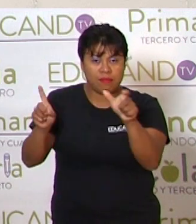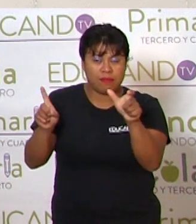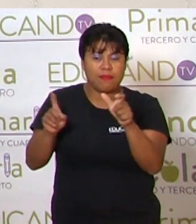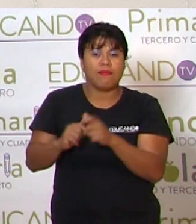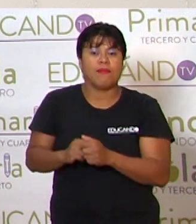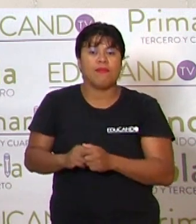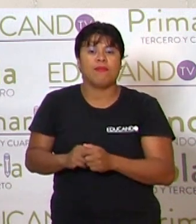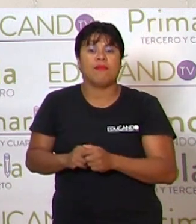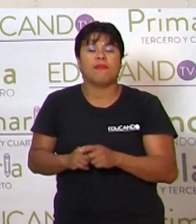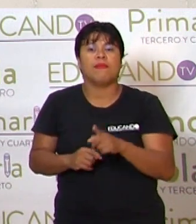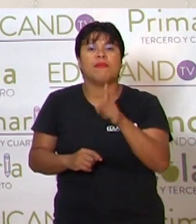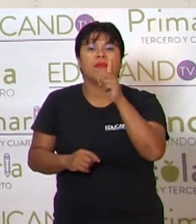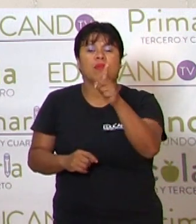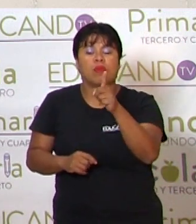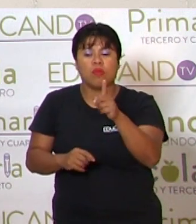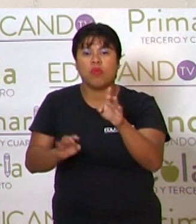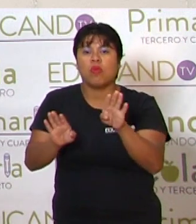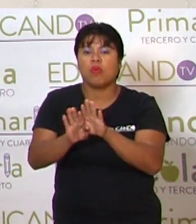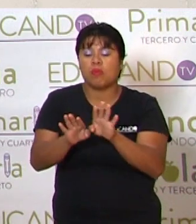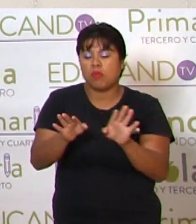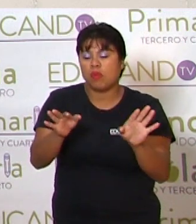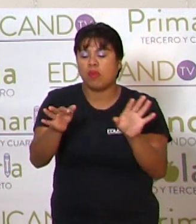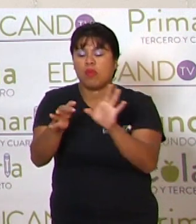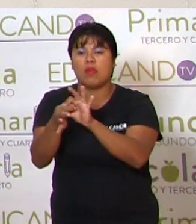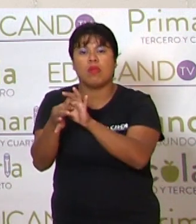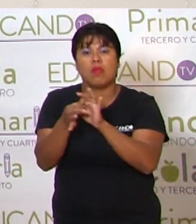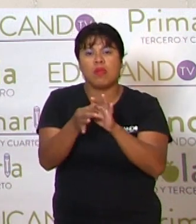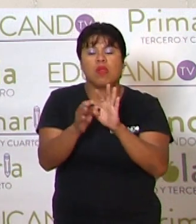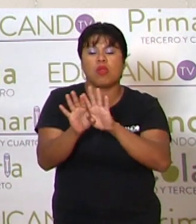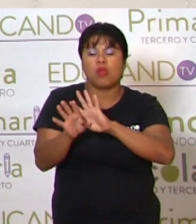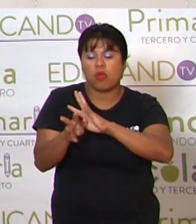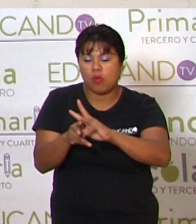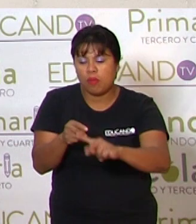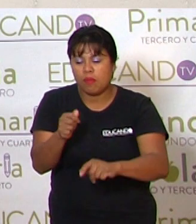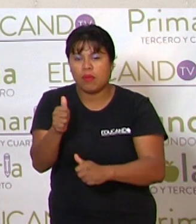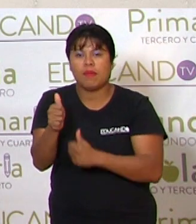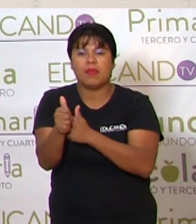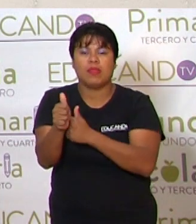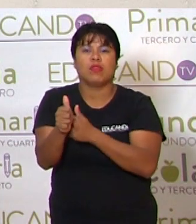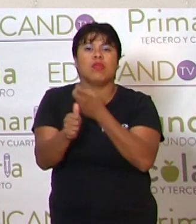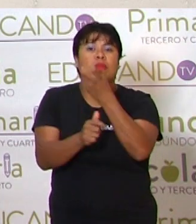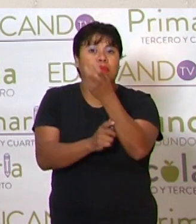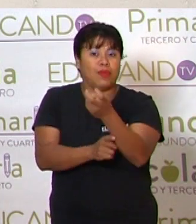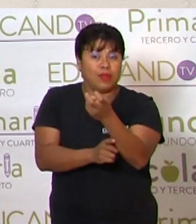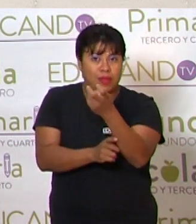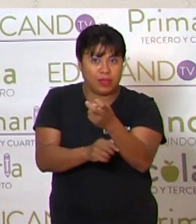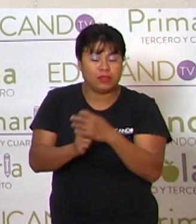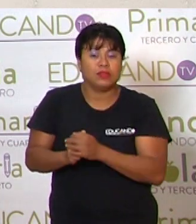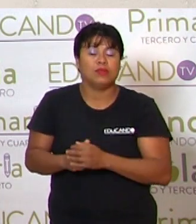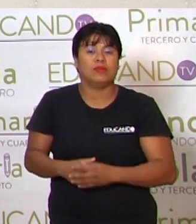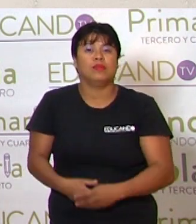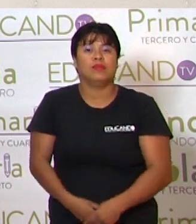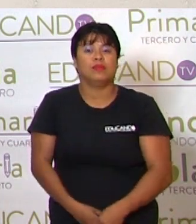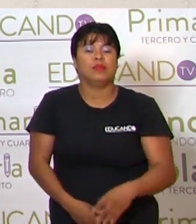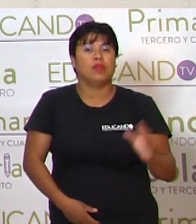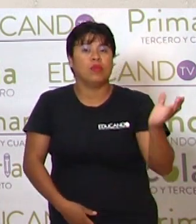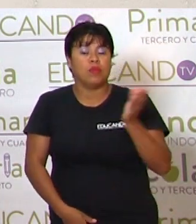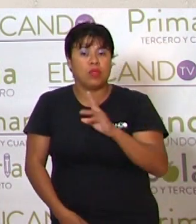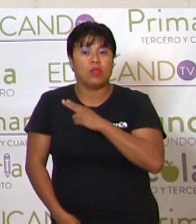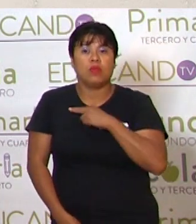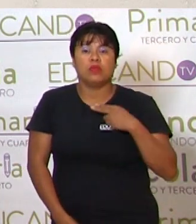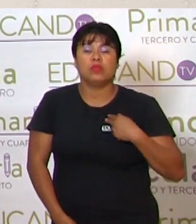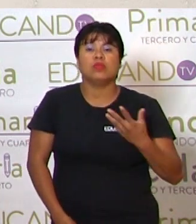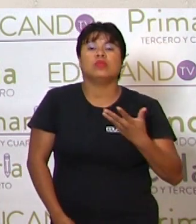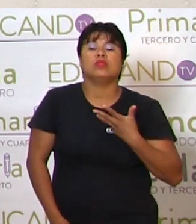preposición un anexo, ¿bien?, o un complemento. Por lo tanto,